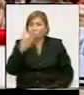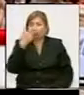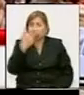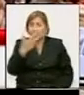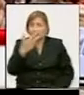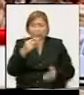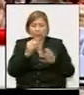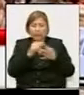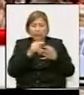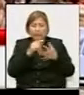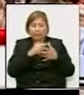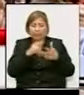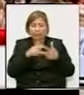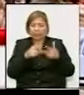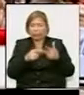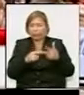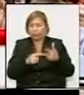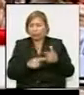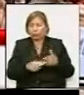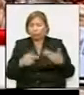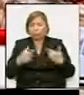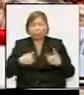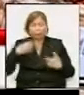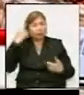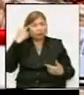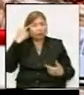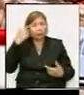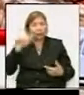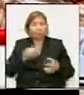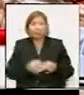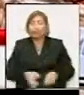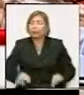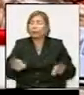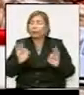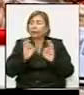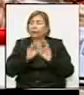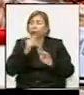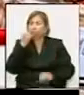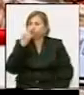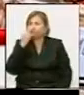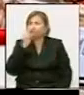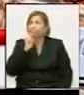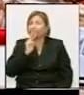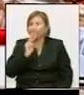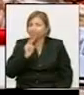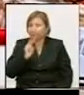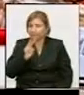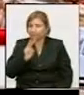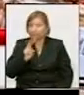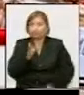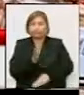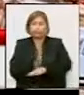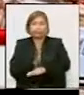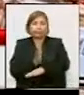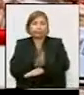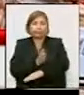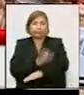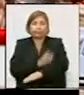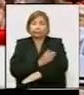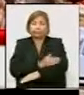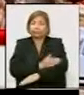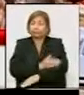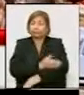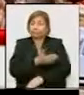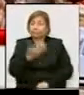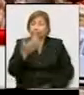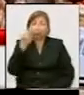tres puntos que considero importantes no perder de vista al momento de desarrollar políticas públicas, ya